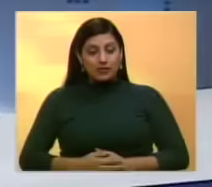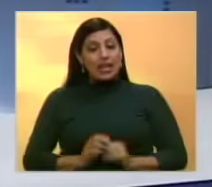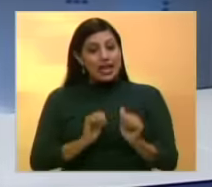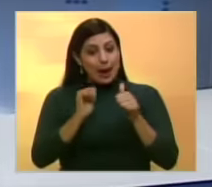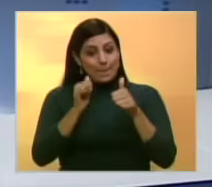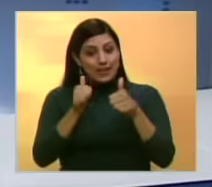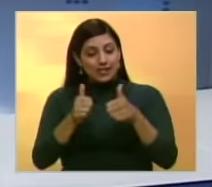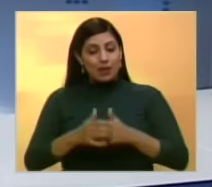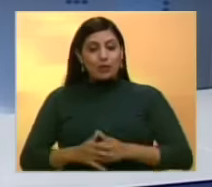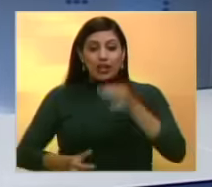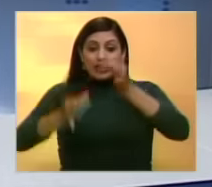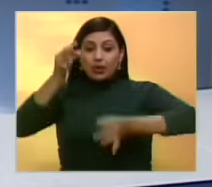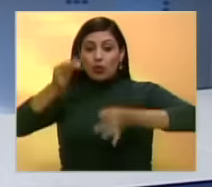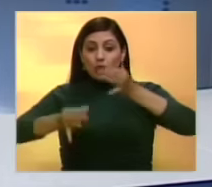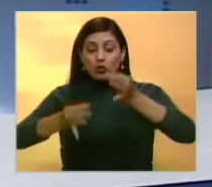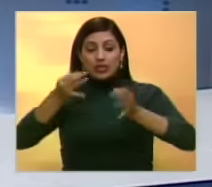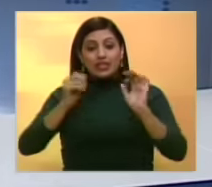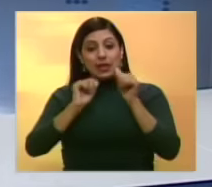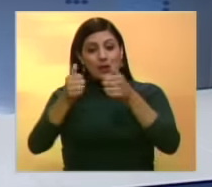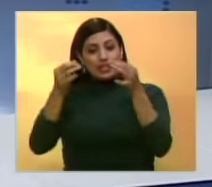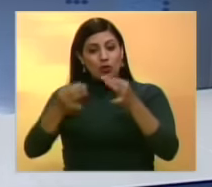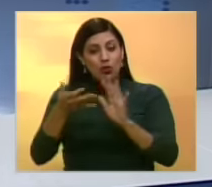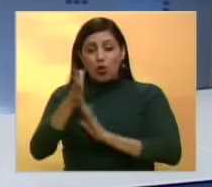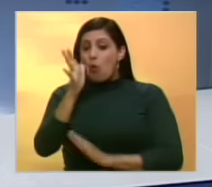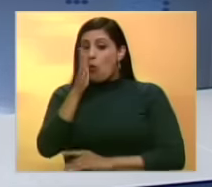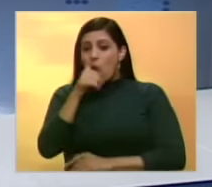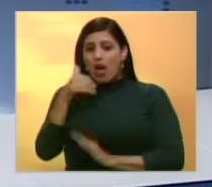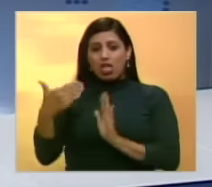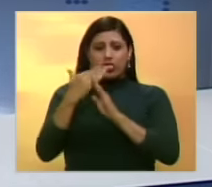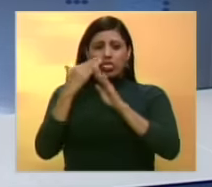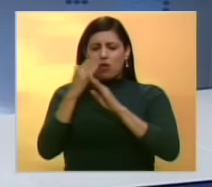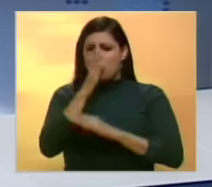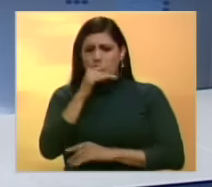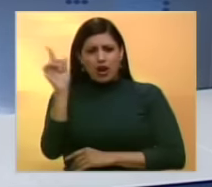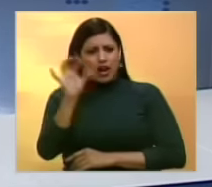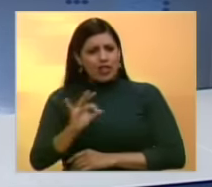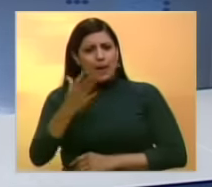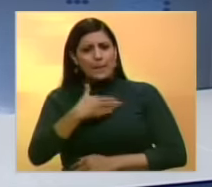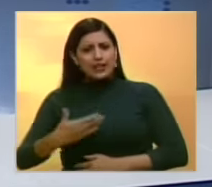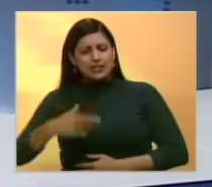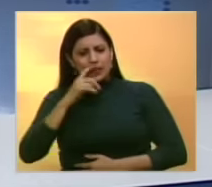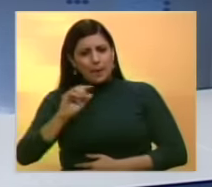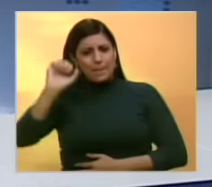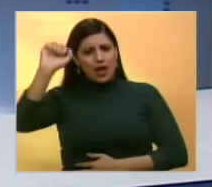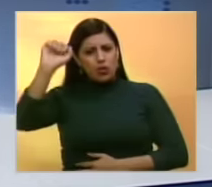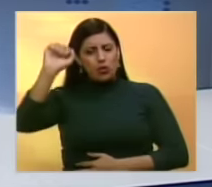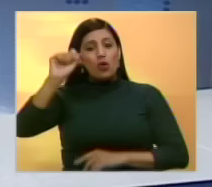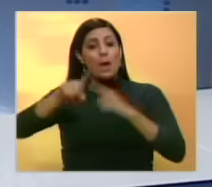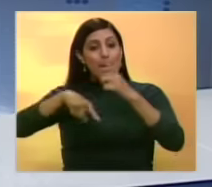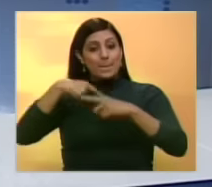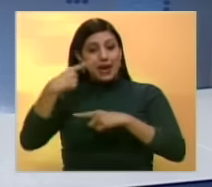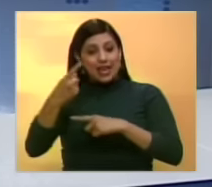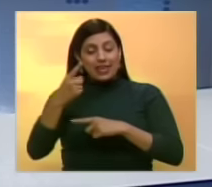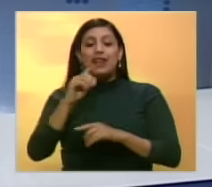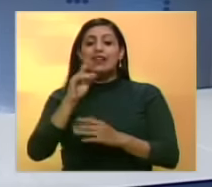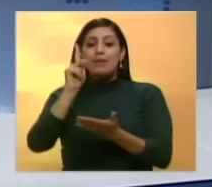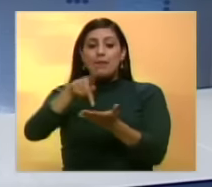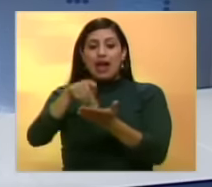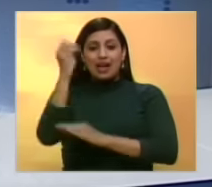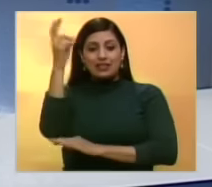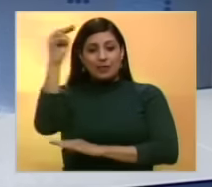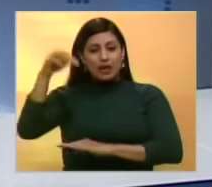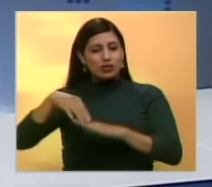comenzamos el tribunal supremo de Justicia aseguró que no existe impedimento alguno para que el presidente de la república Nicolás Maduro comparezca este viernes ante